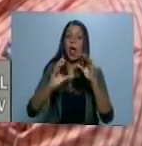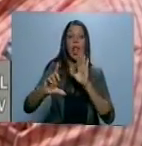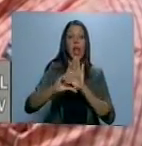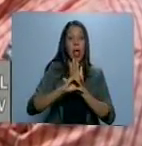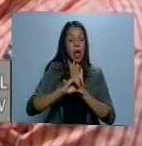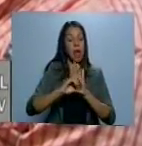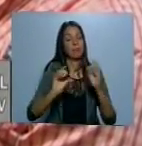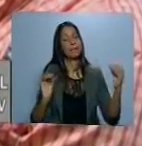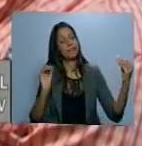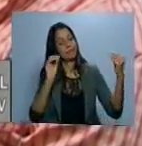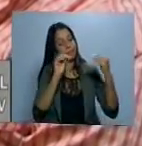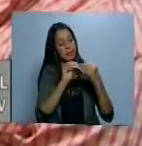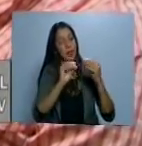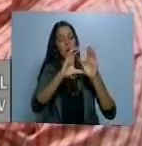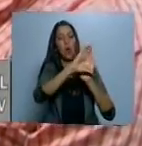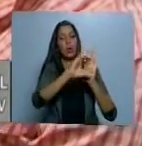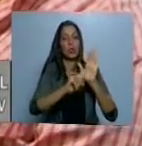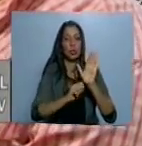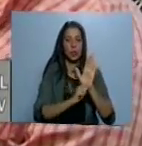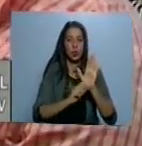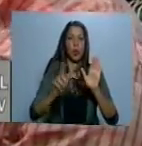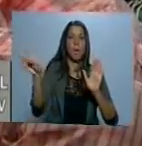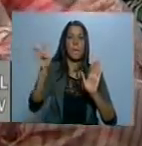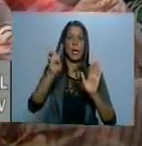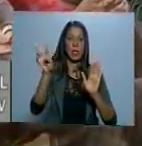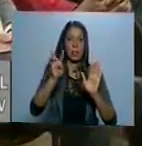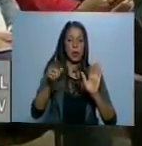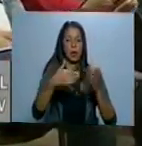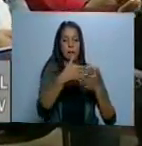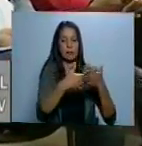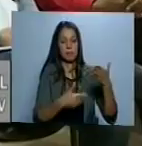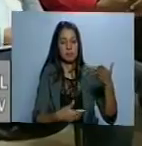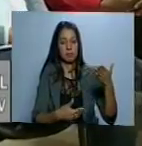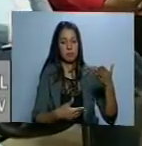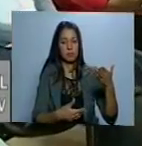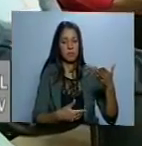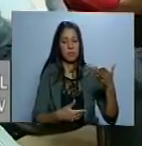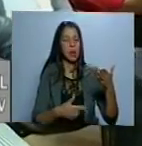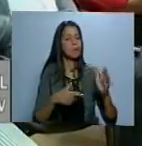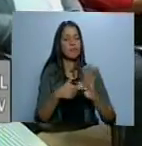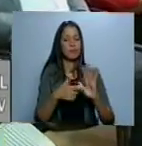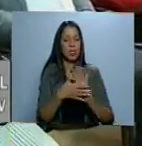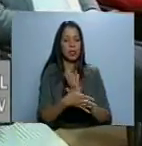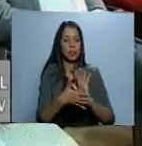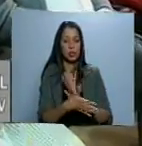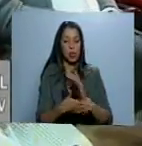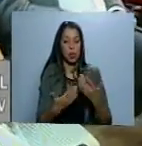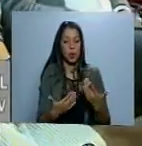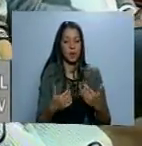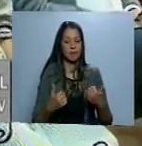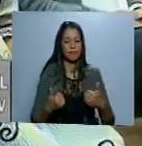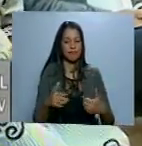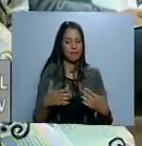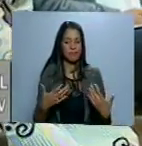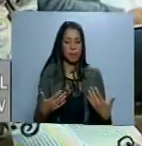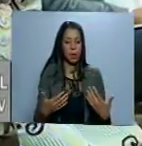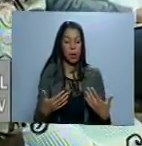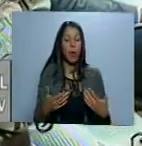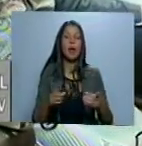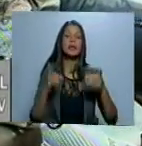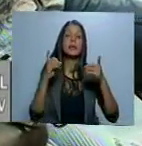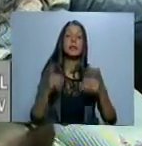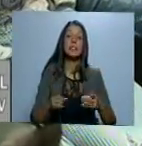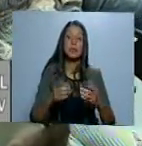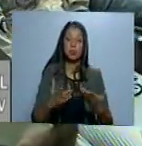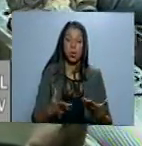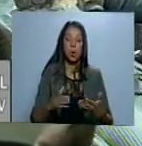la Constitución de la República Bolivariana de Venezuela, que habla perfectamente cuál debe ser el destino, por supuesto, la